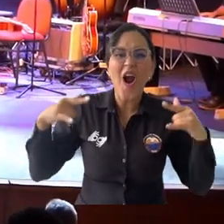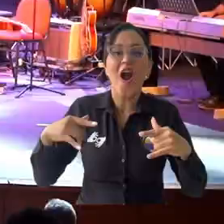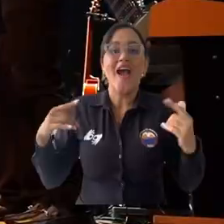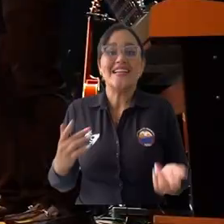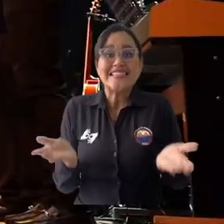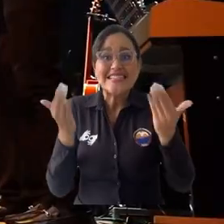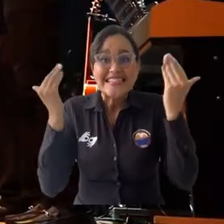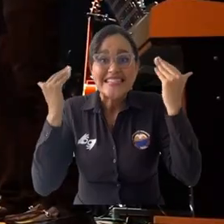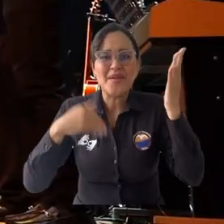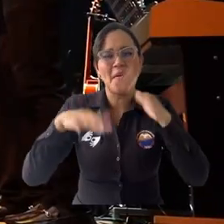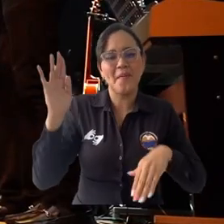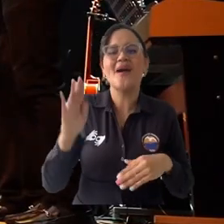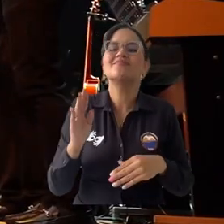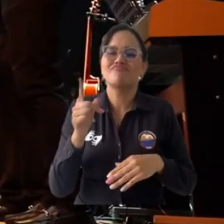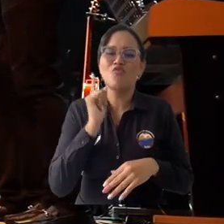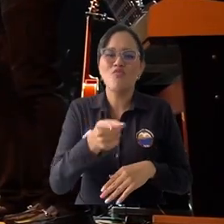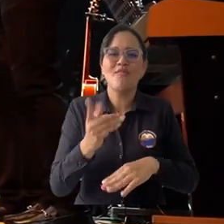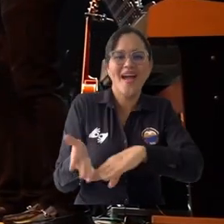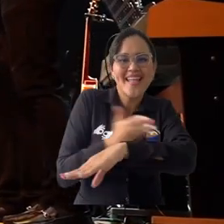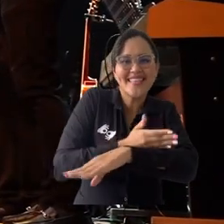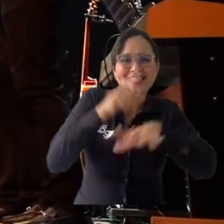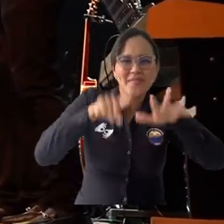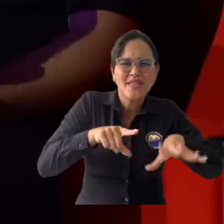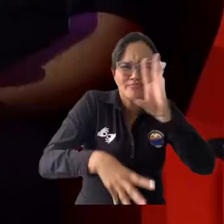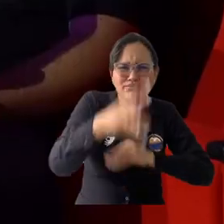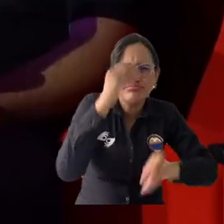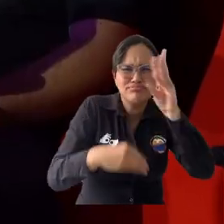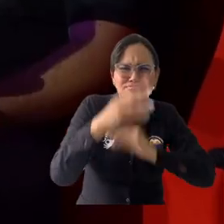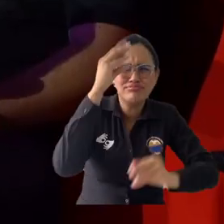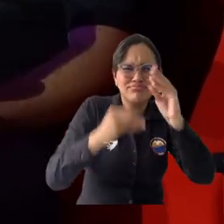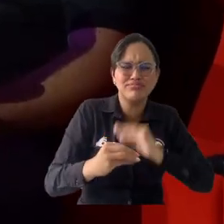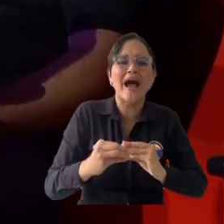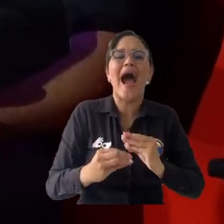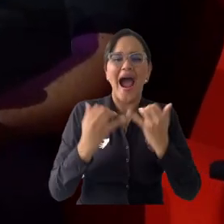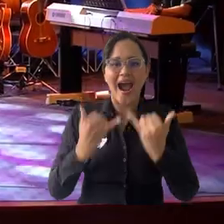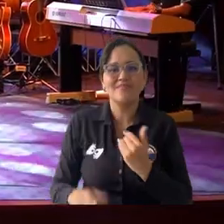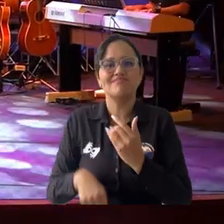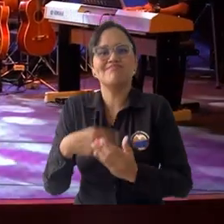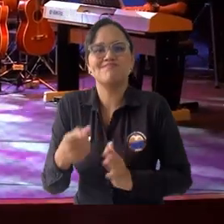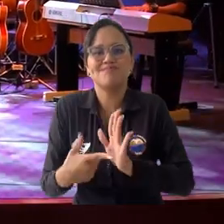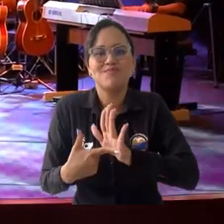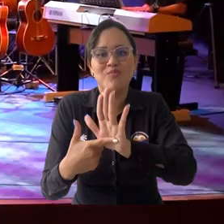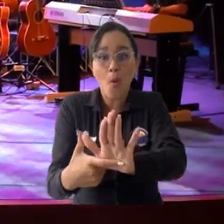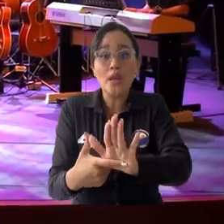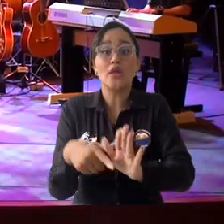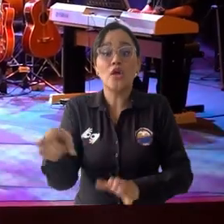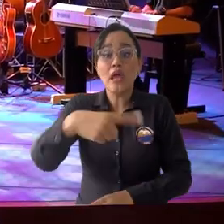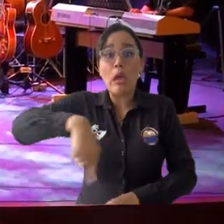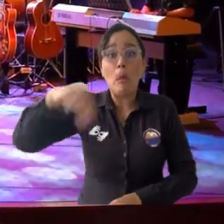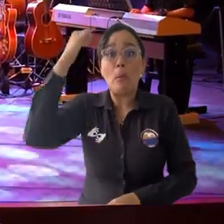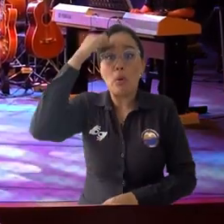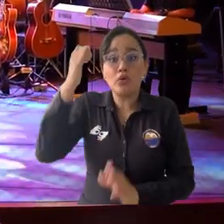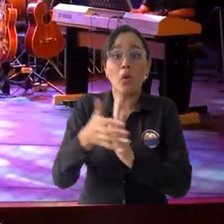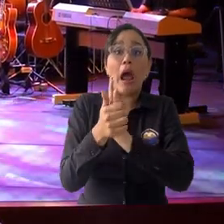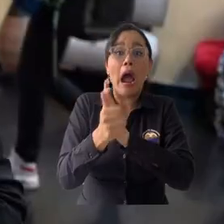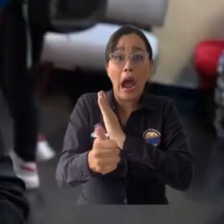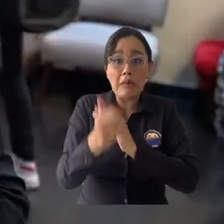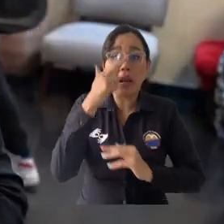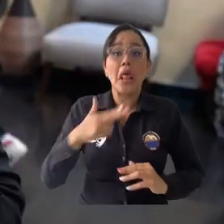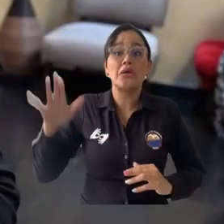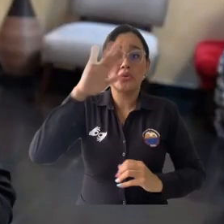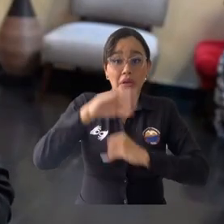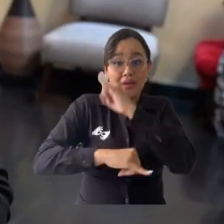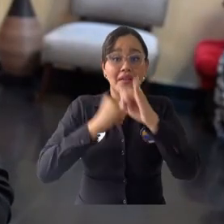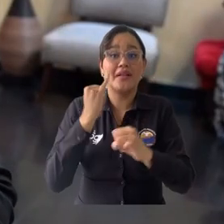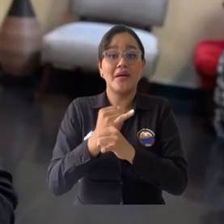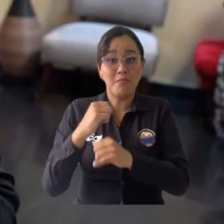ejercicio práctico donde evidenciaron lo aprendido durante el semestre, acompañados de docentes de reconocida trayectoria nacional e internacional. Pero